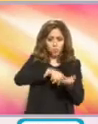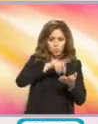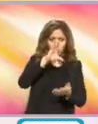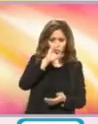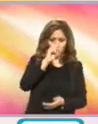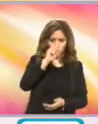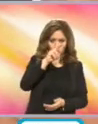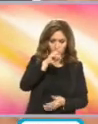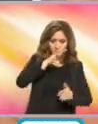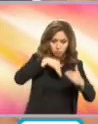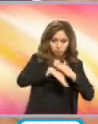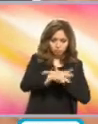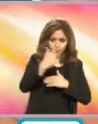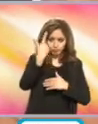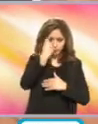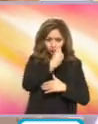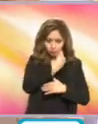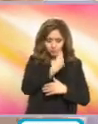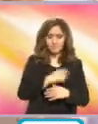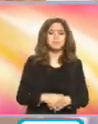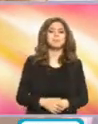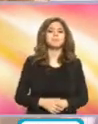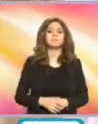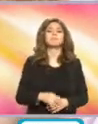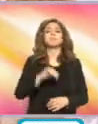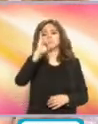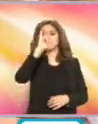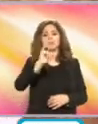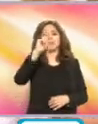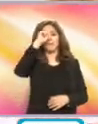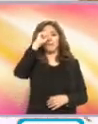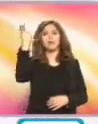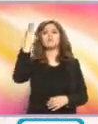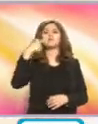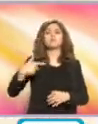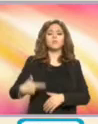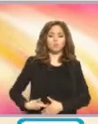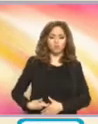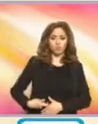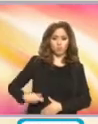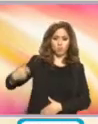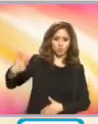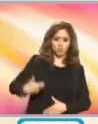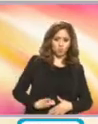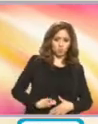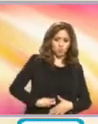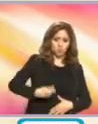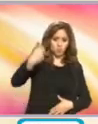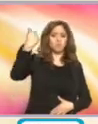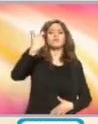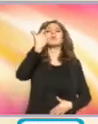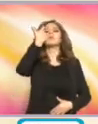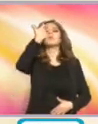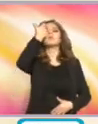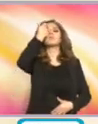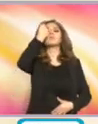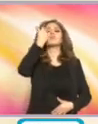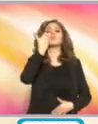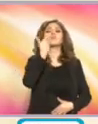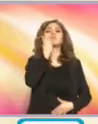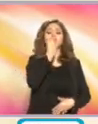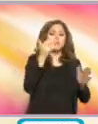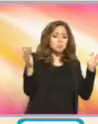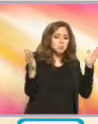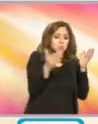consulta. Cuando lo hacemos en la cara, sí. Es totalmente ambulatoria, se hace con anestesia local en un consultorio o en un